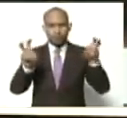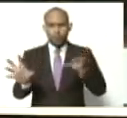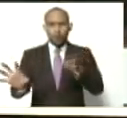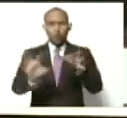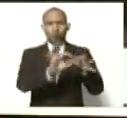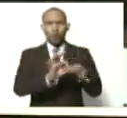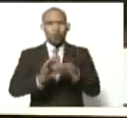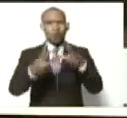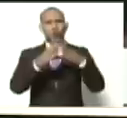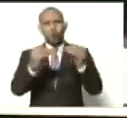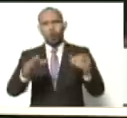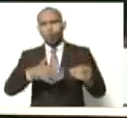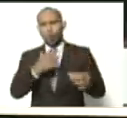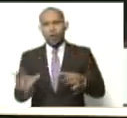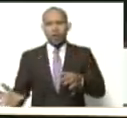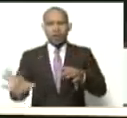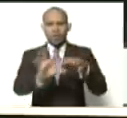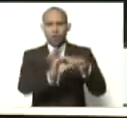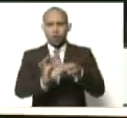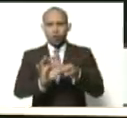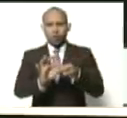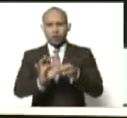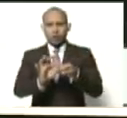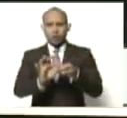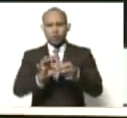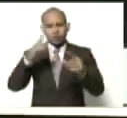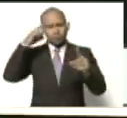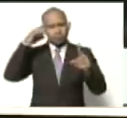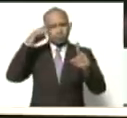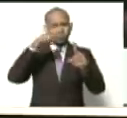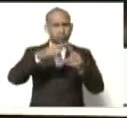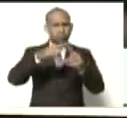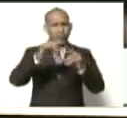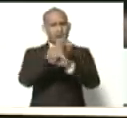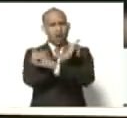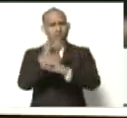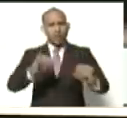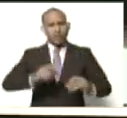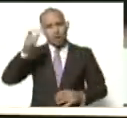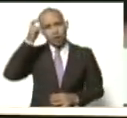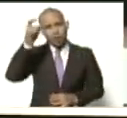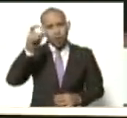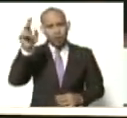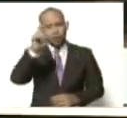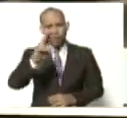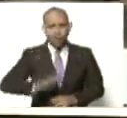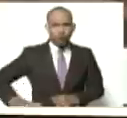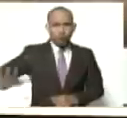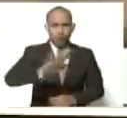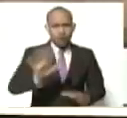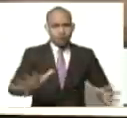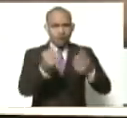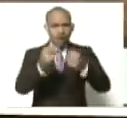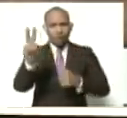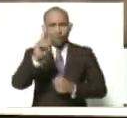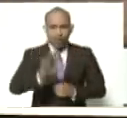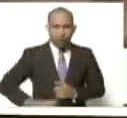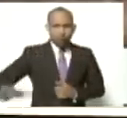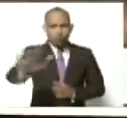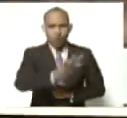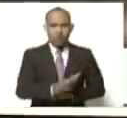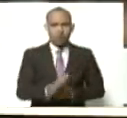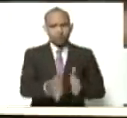el que pueda ser unido por la felicidad del pueblo de Venezuela, por la recuperación de Venezuela, por